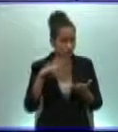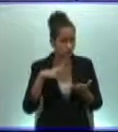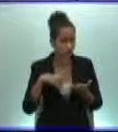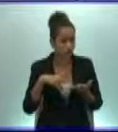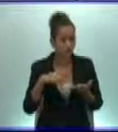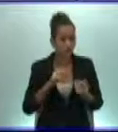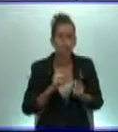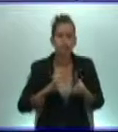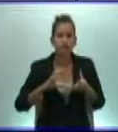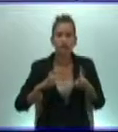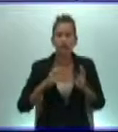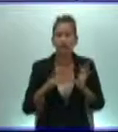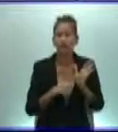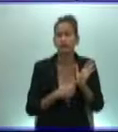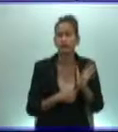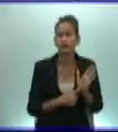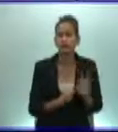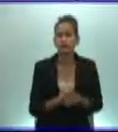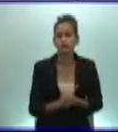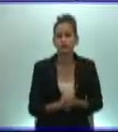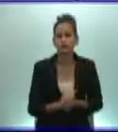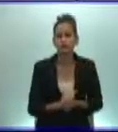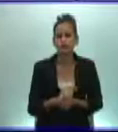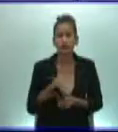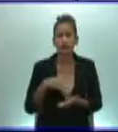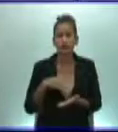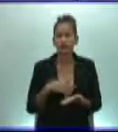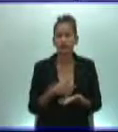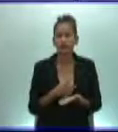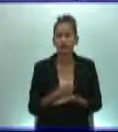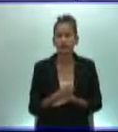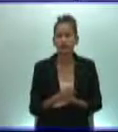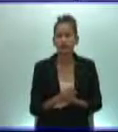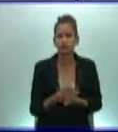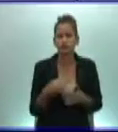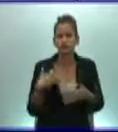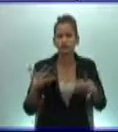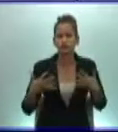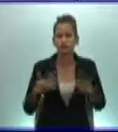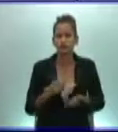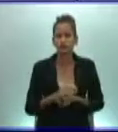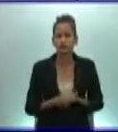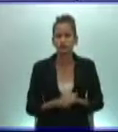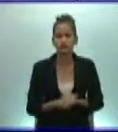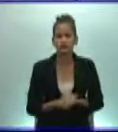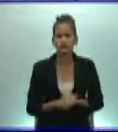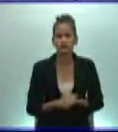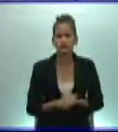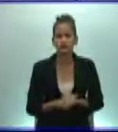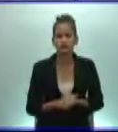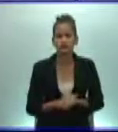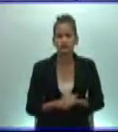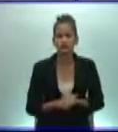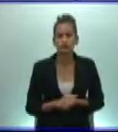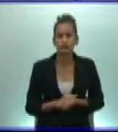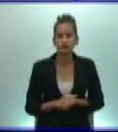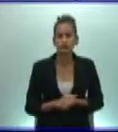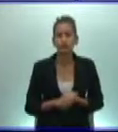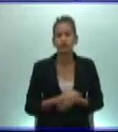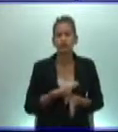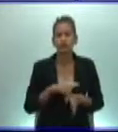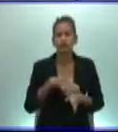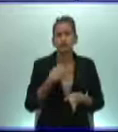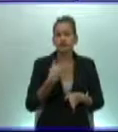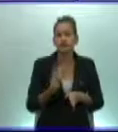demostración. Te invito entonces a continuar con el ejercicio. Luego podemos